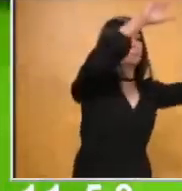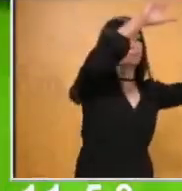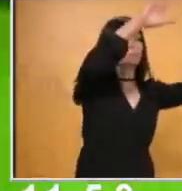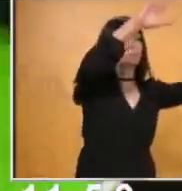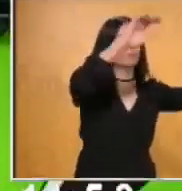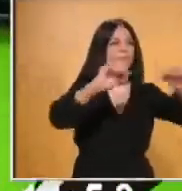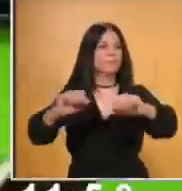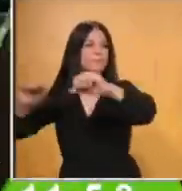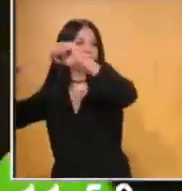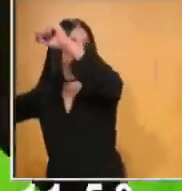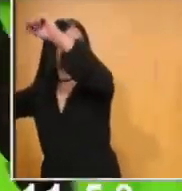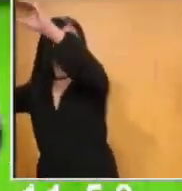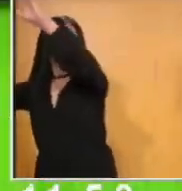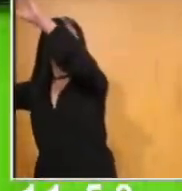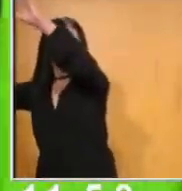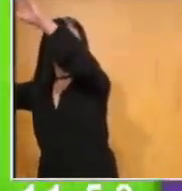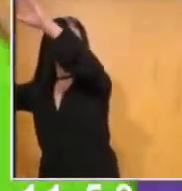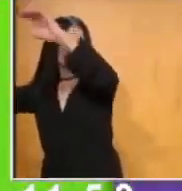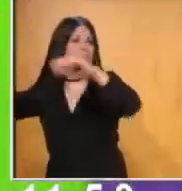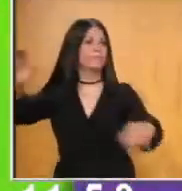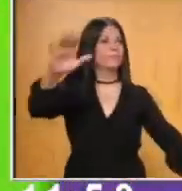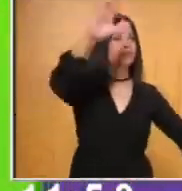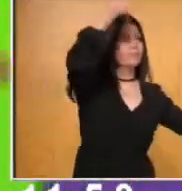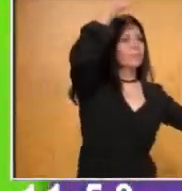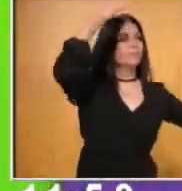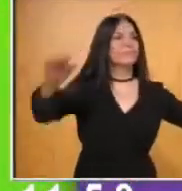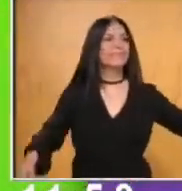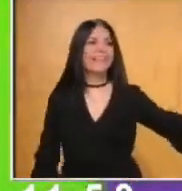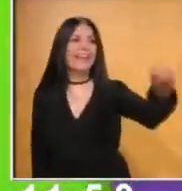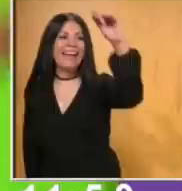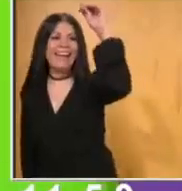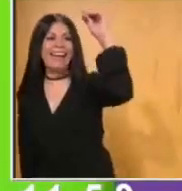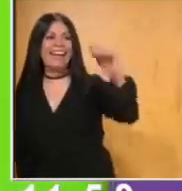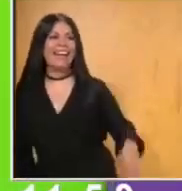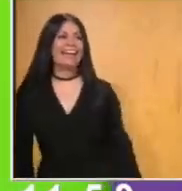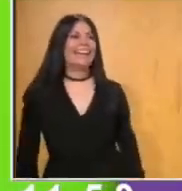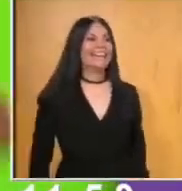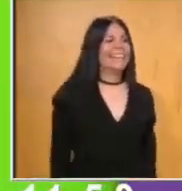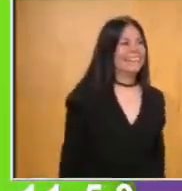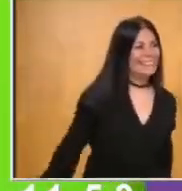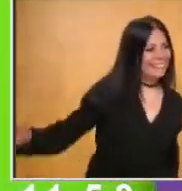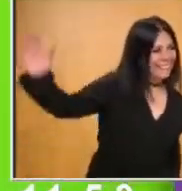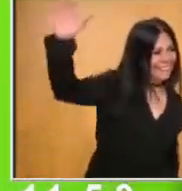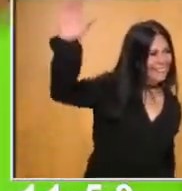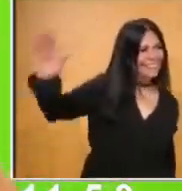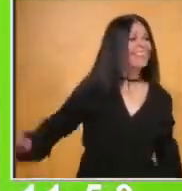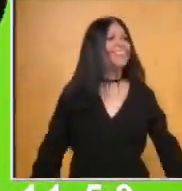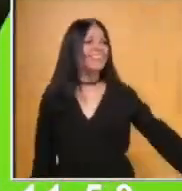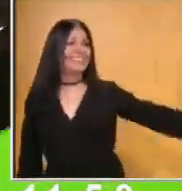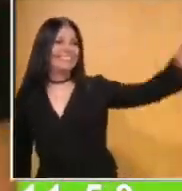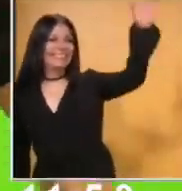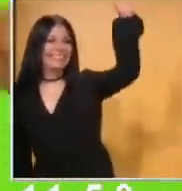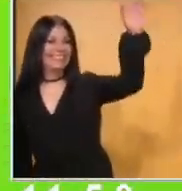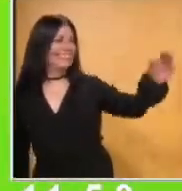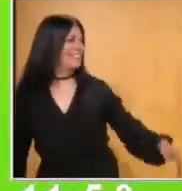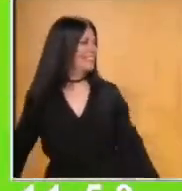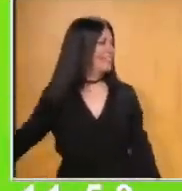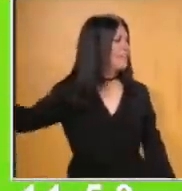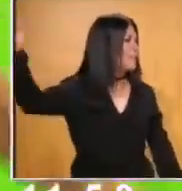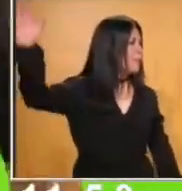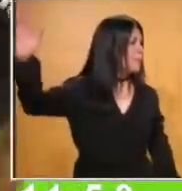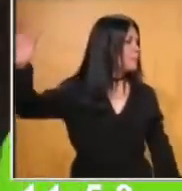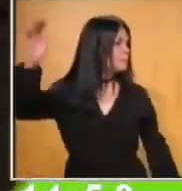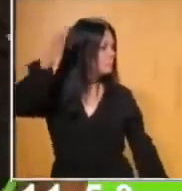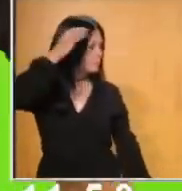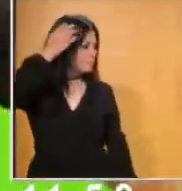tal andamos de coordinación, compañero. Elevamos piernita atrás. Eso. Eso. Eso es. Venga.